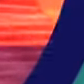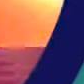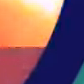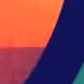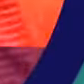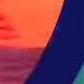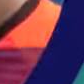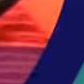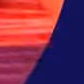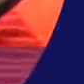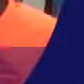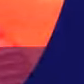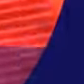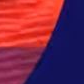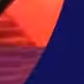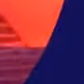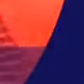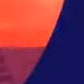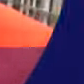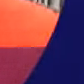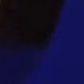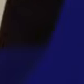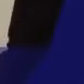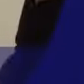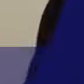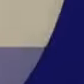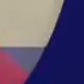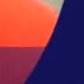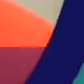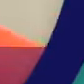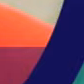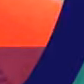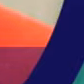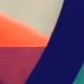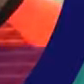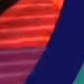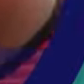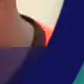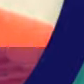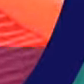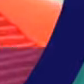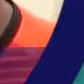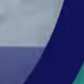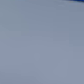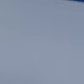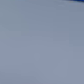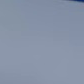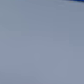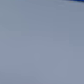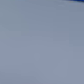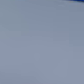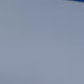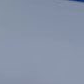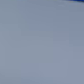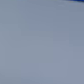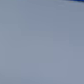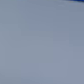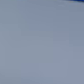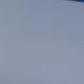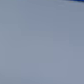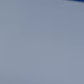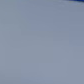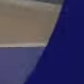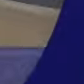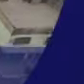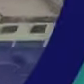de los Rápidos y Furiosos. Hace 2 meses fue liberado solo 24 horas después de que sea detenido. Y también en esta edición